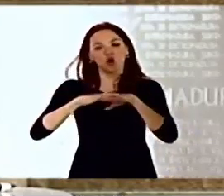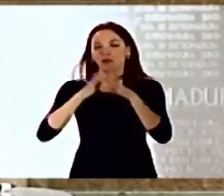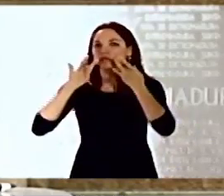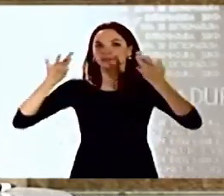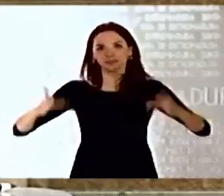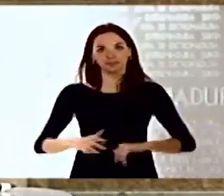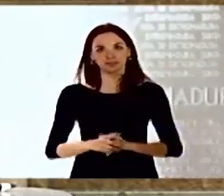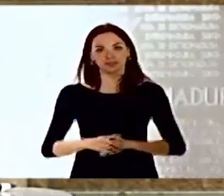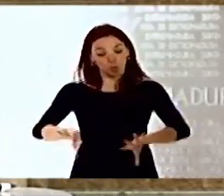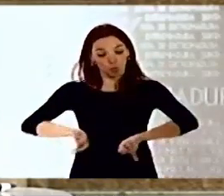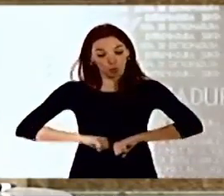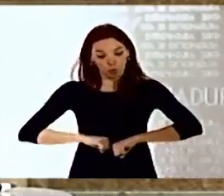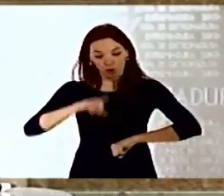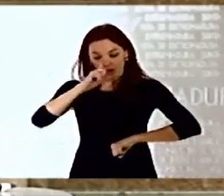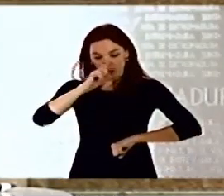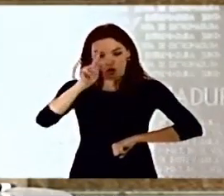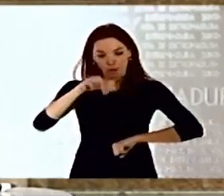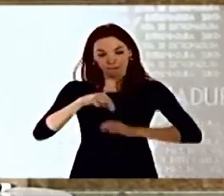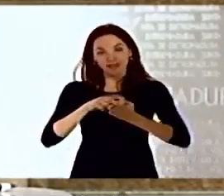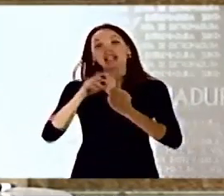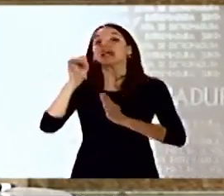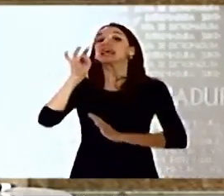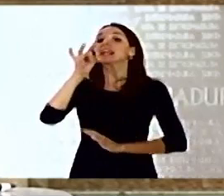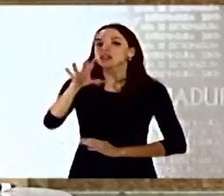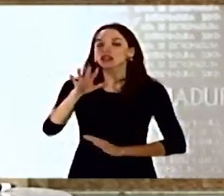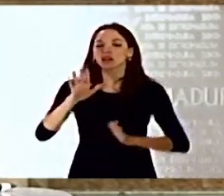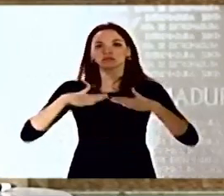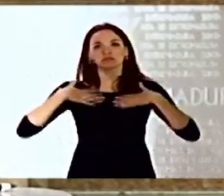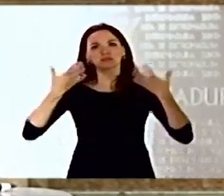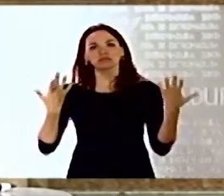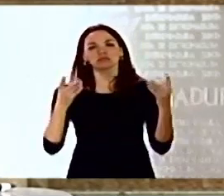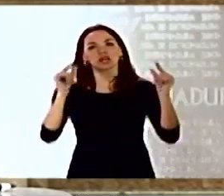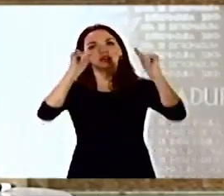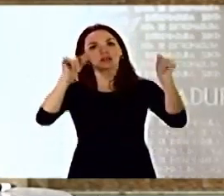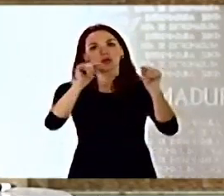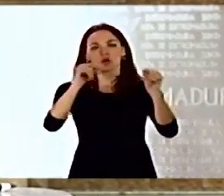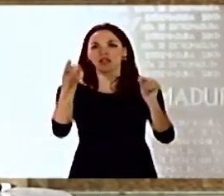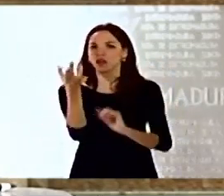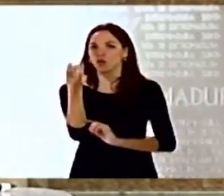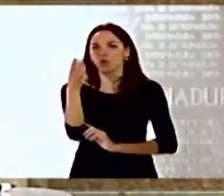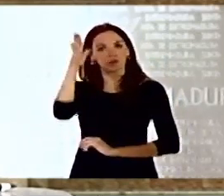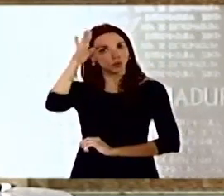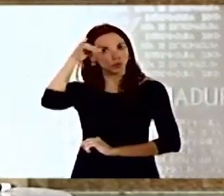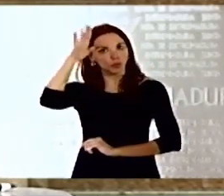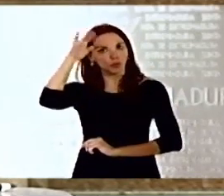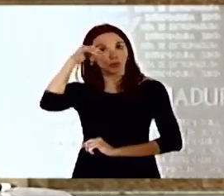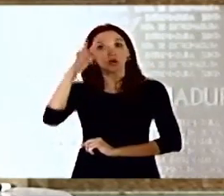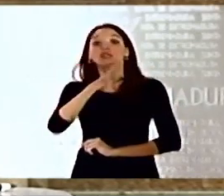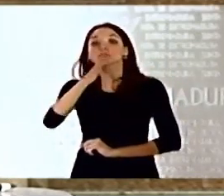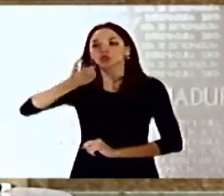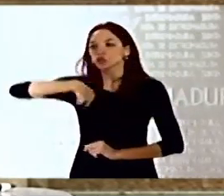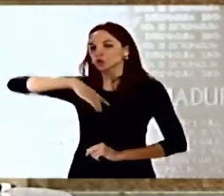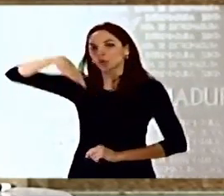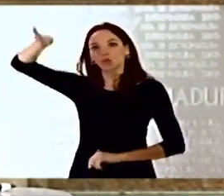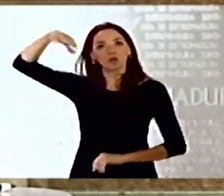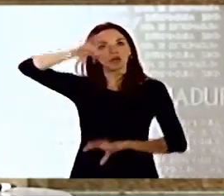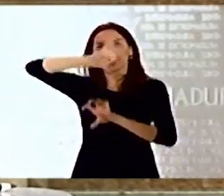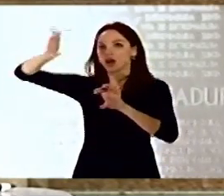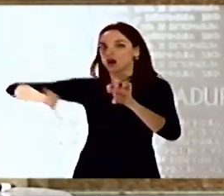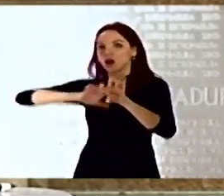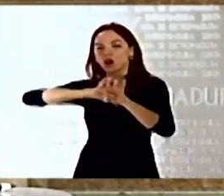año 15 se encontró un Canal Extremadura con una deuda muy importante y por eso decidimos destinar, y fuimos la única comunidad autónoma